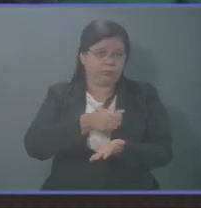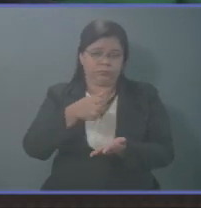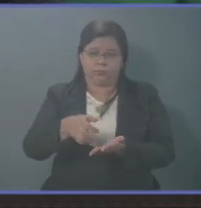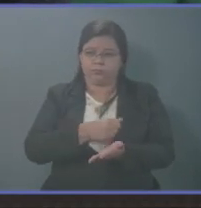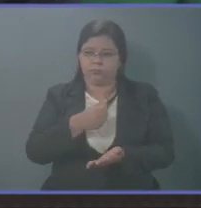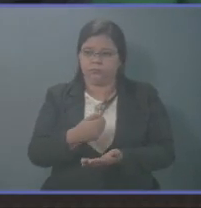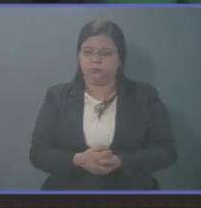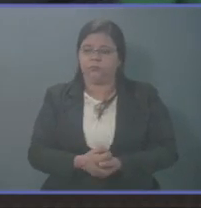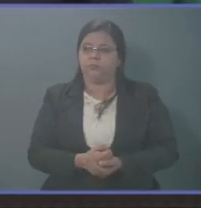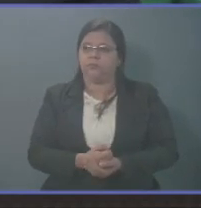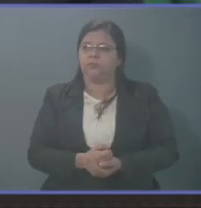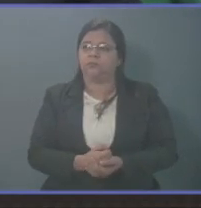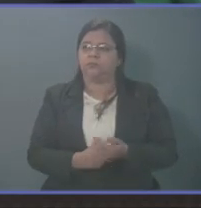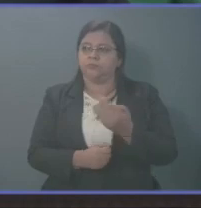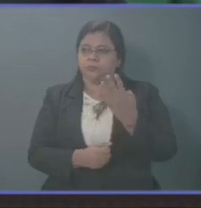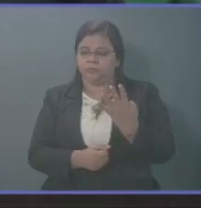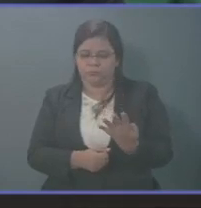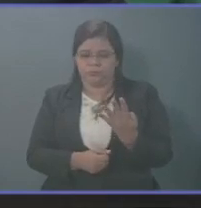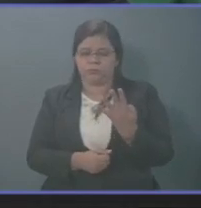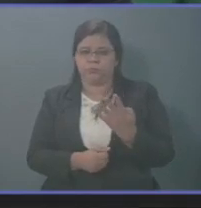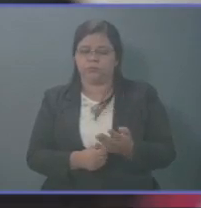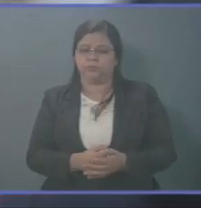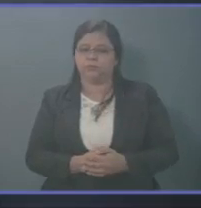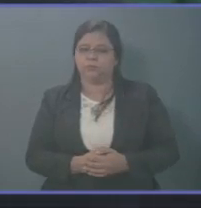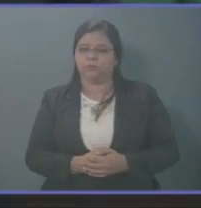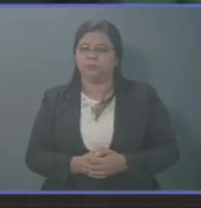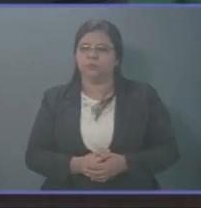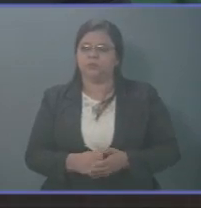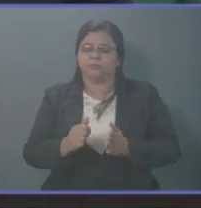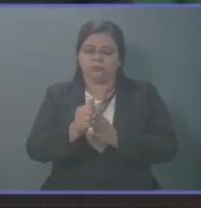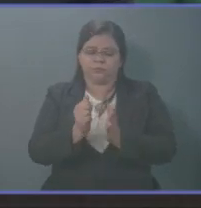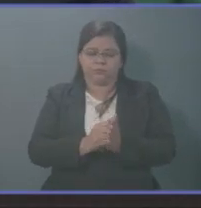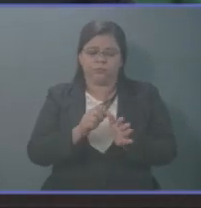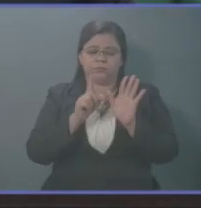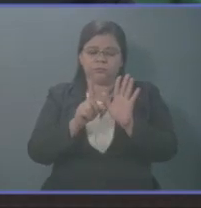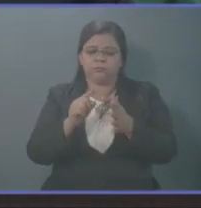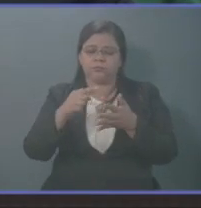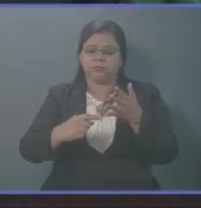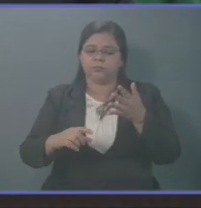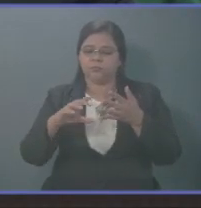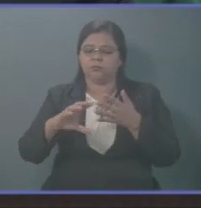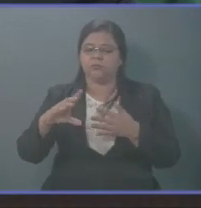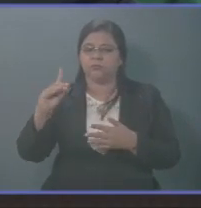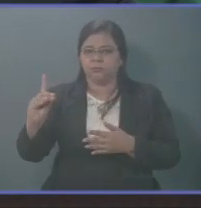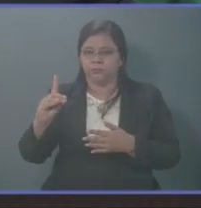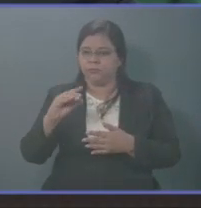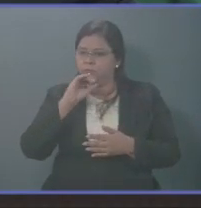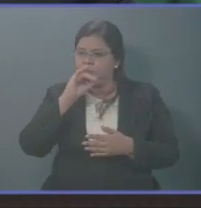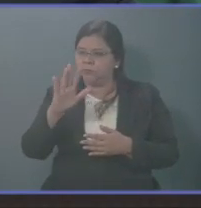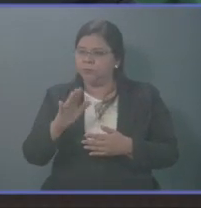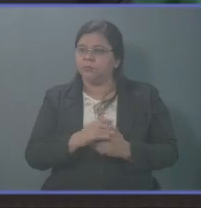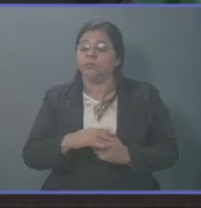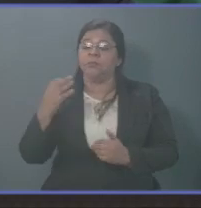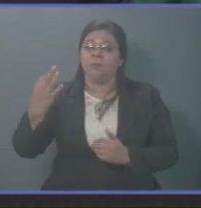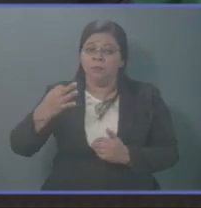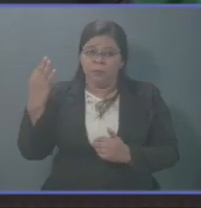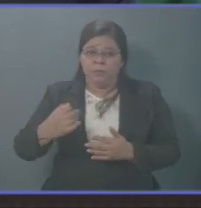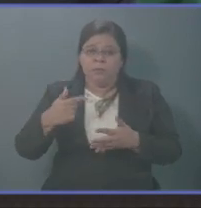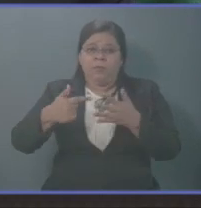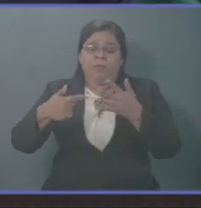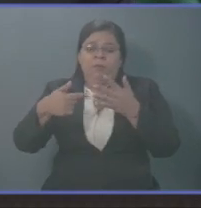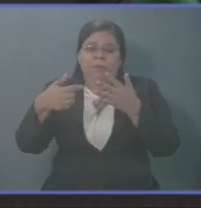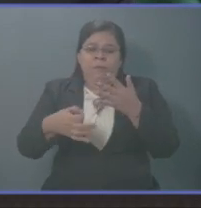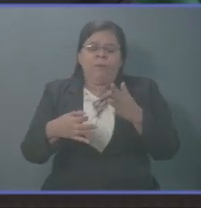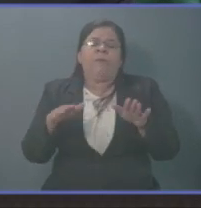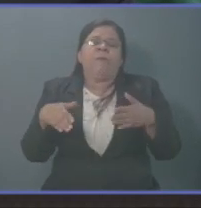recargos. Romanos 4. Que el artículo 6 del Código Tributario establece que se requiere la emisión de una ley